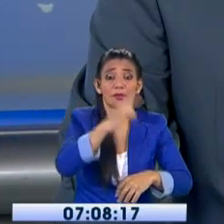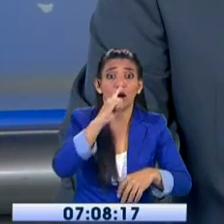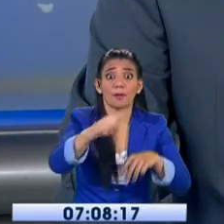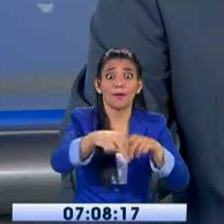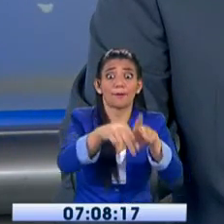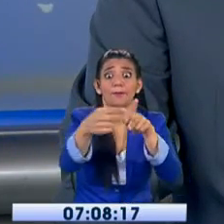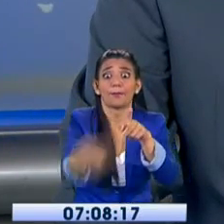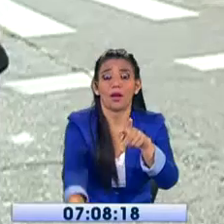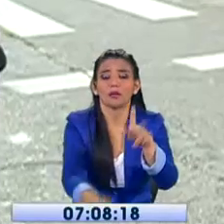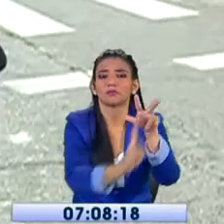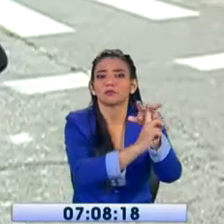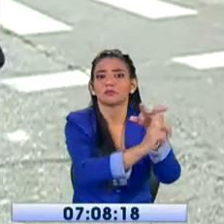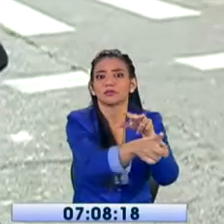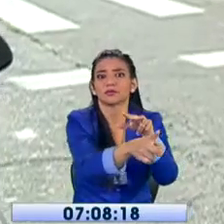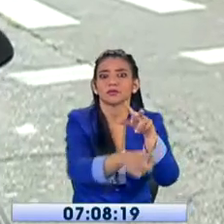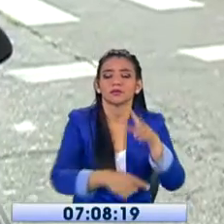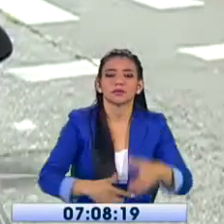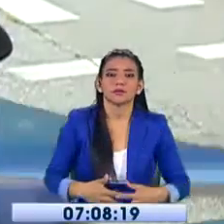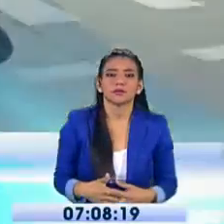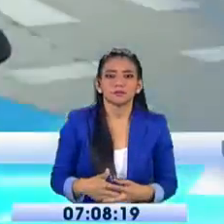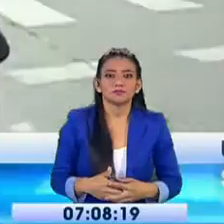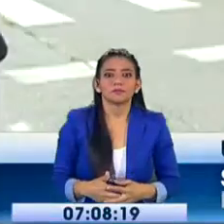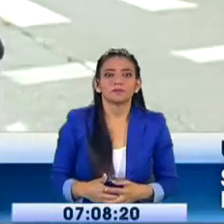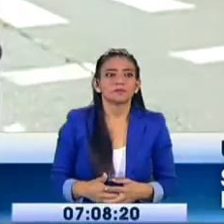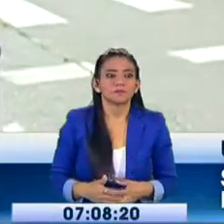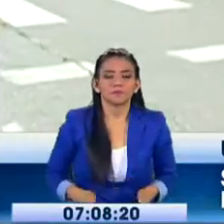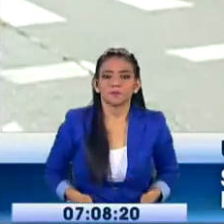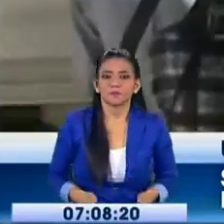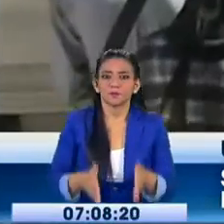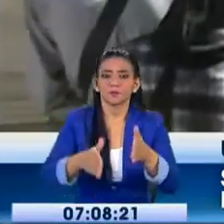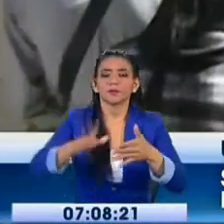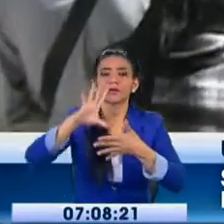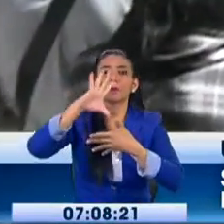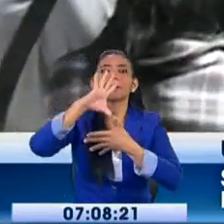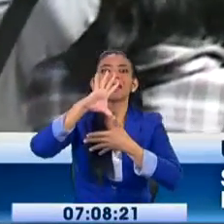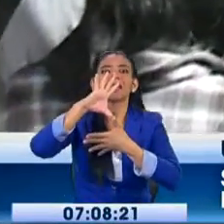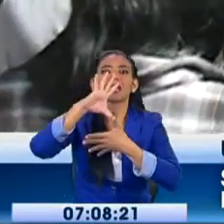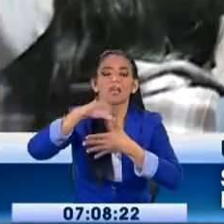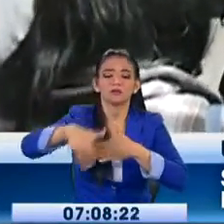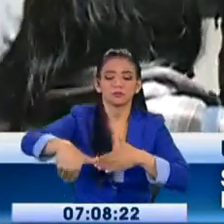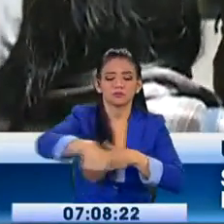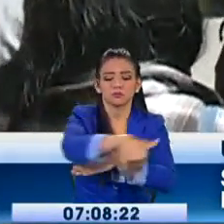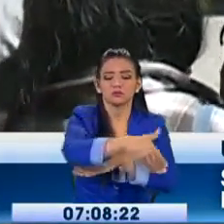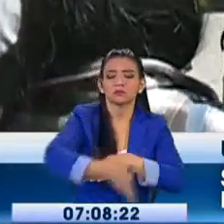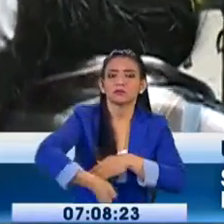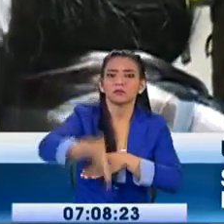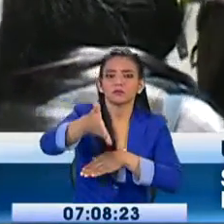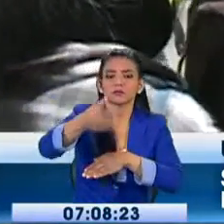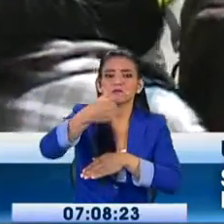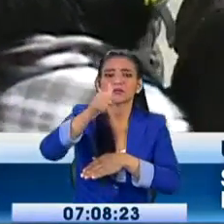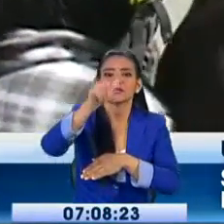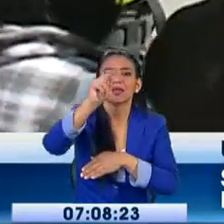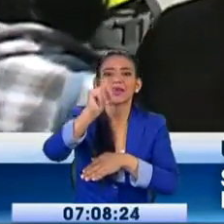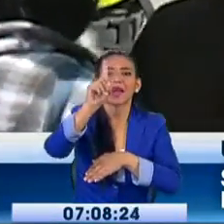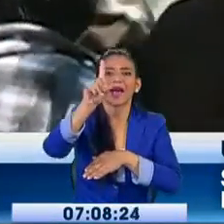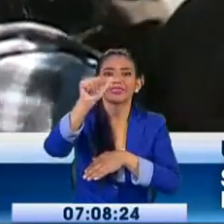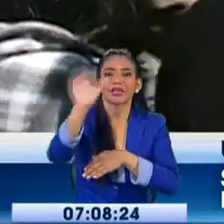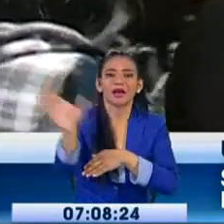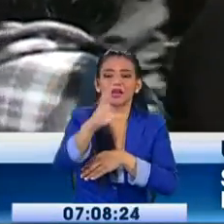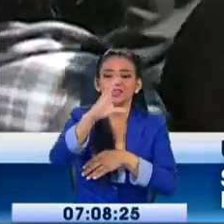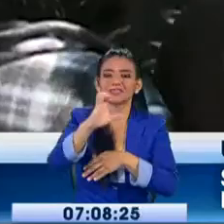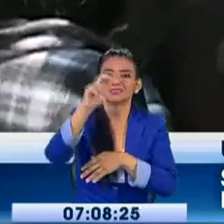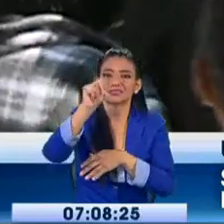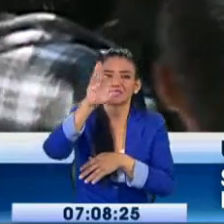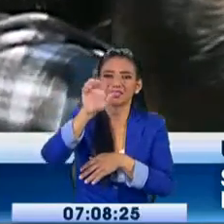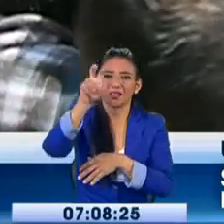fuga. Escenas de dolor se registraron en la Avenida América, sector de La Granda Centeno, al norte de Quito. Un joven de